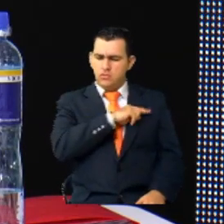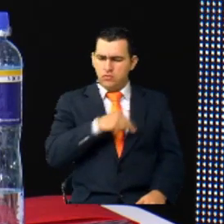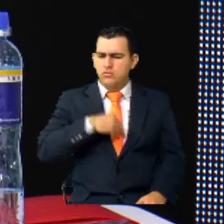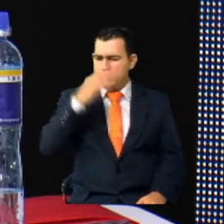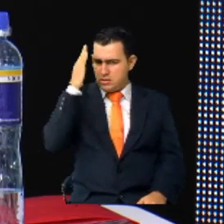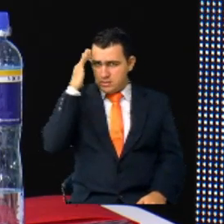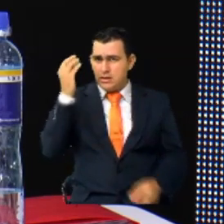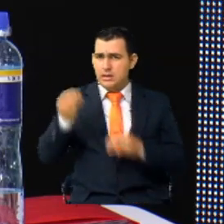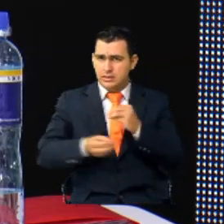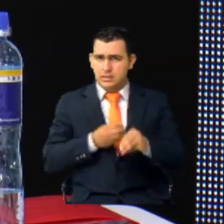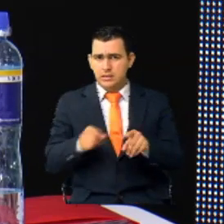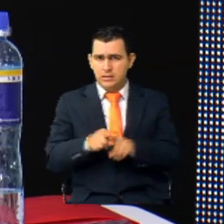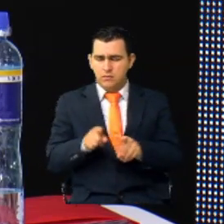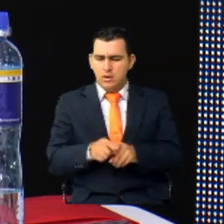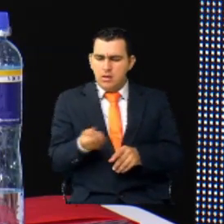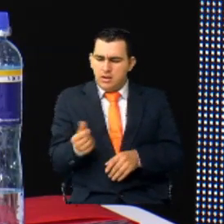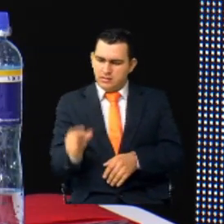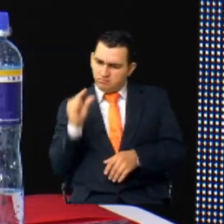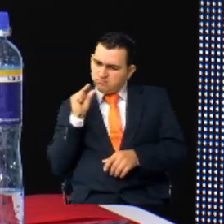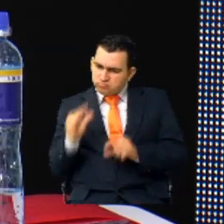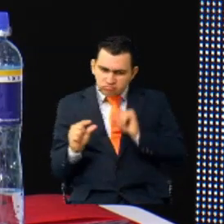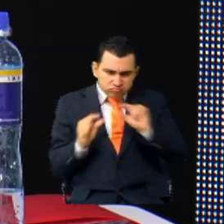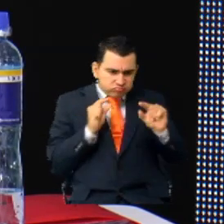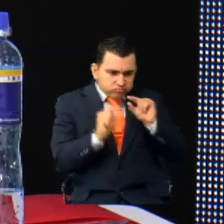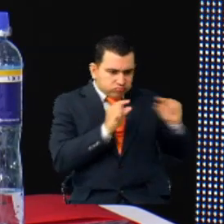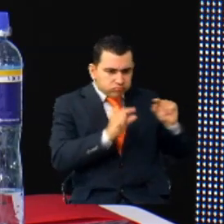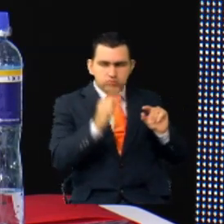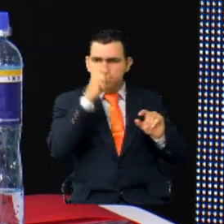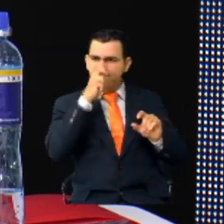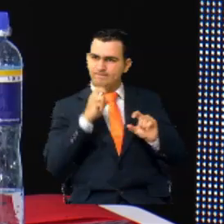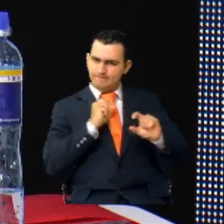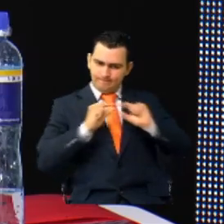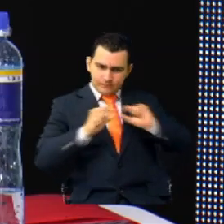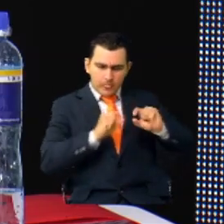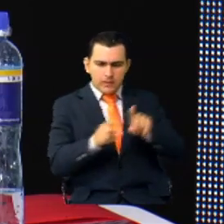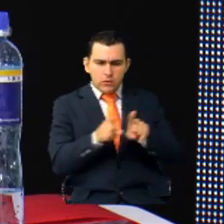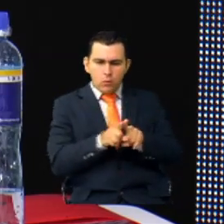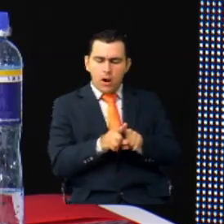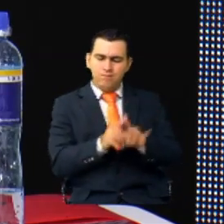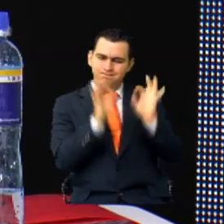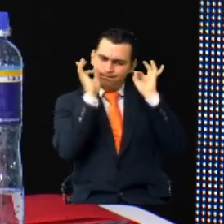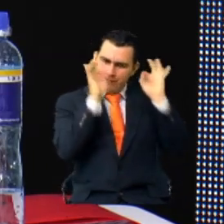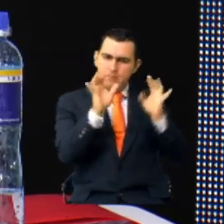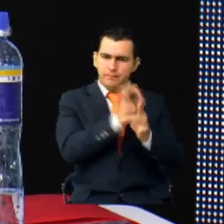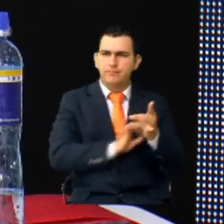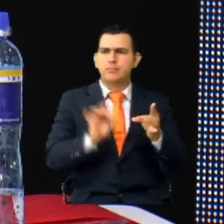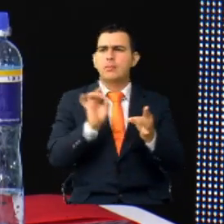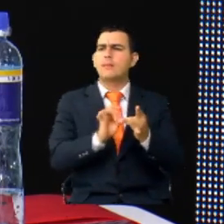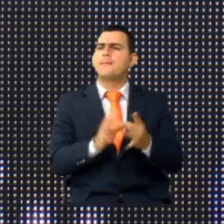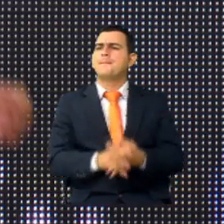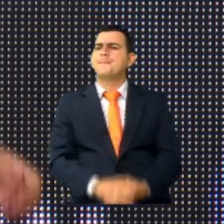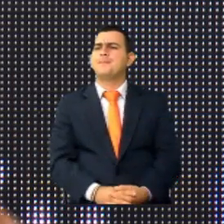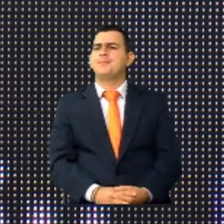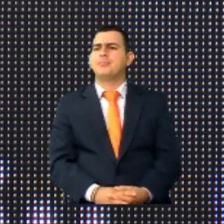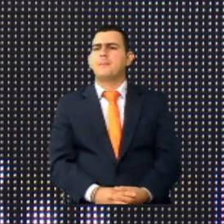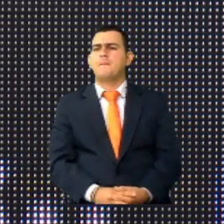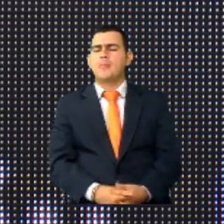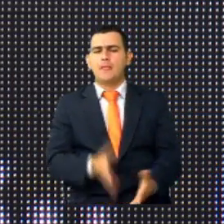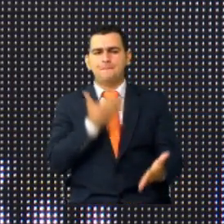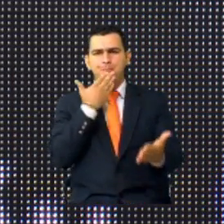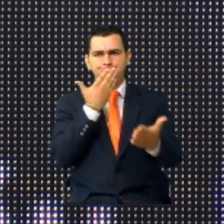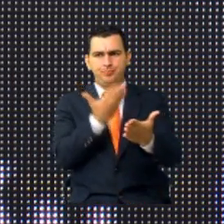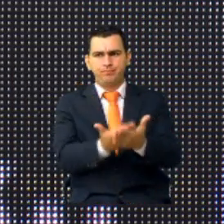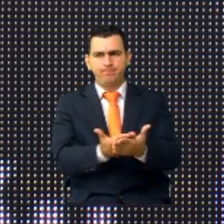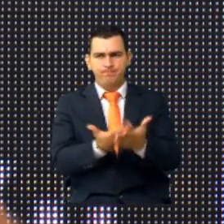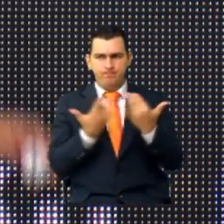Vamos a racionalizar los recursos y los vamos a utilizar de la mejor manera posible. Gracias. Y el